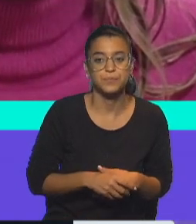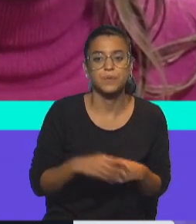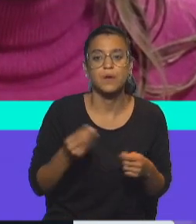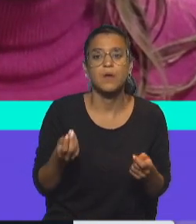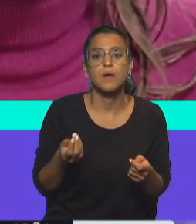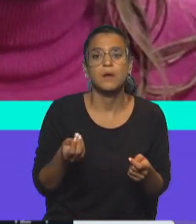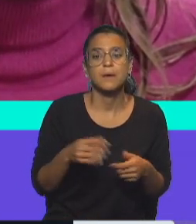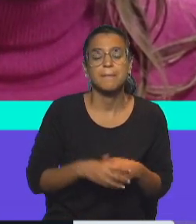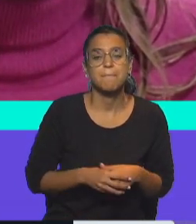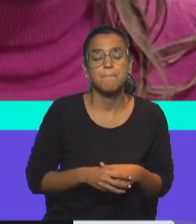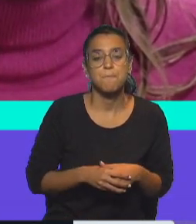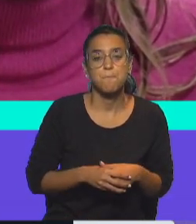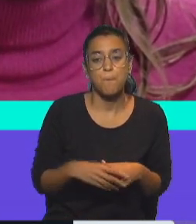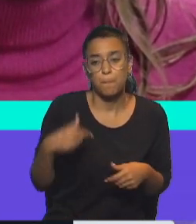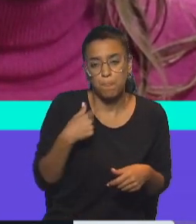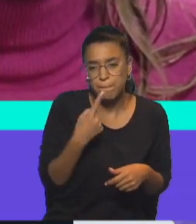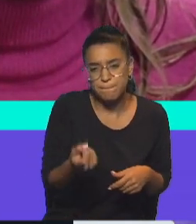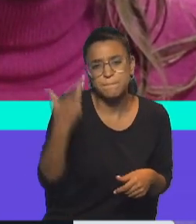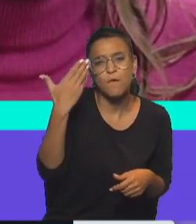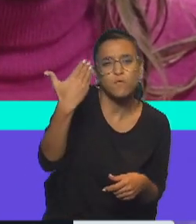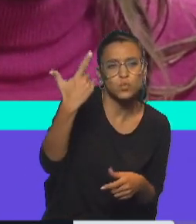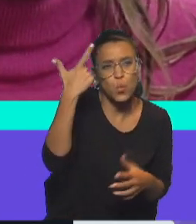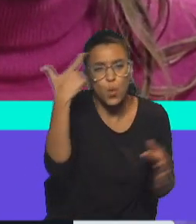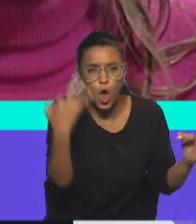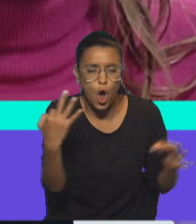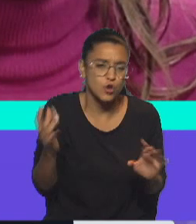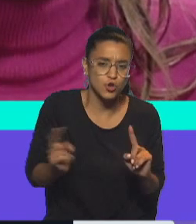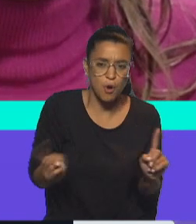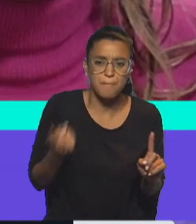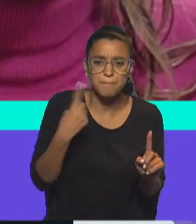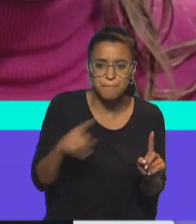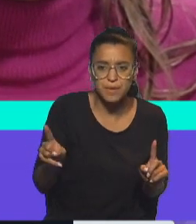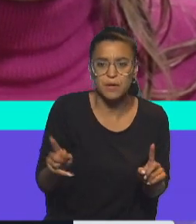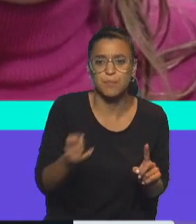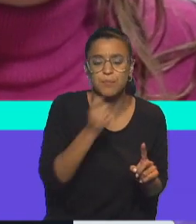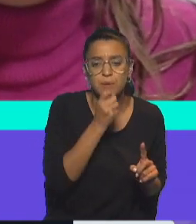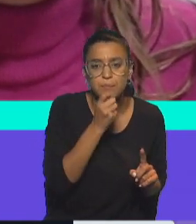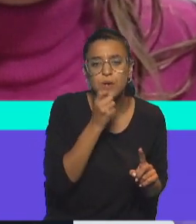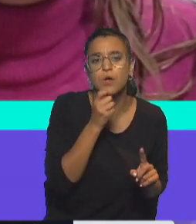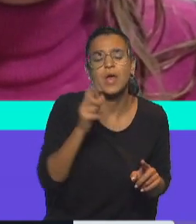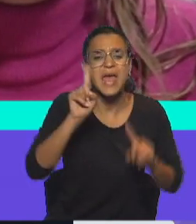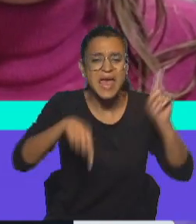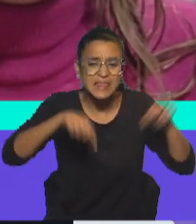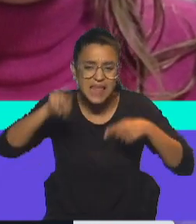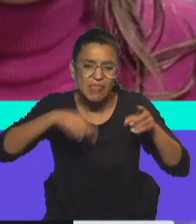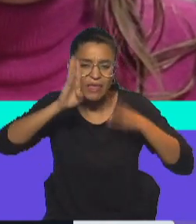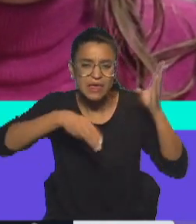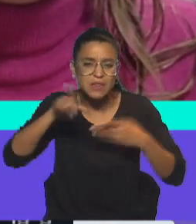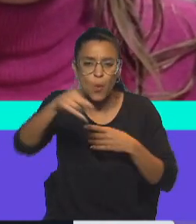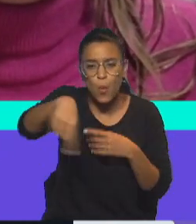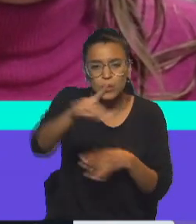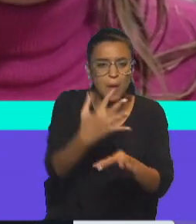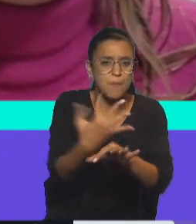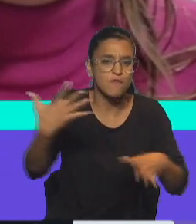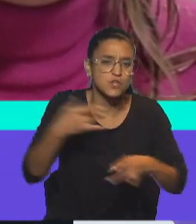¿Cuánto más? No te pido que hagas futurología, pero llevándonos a los términos estadísticos que manejan ustedes los